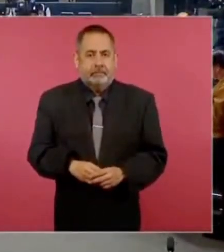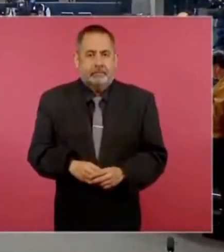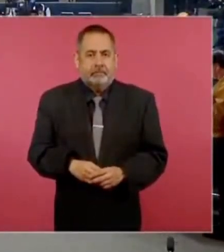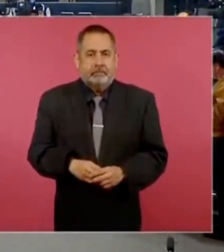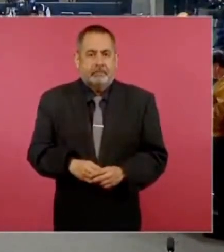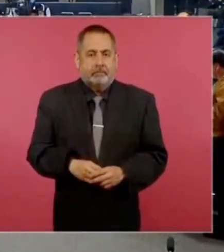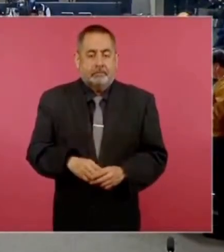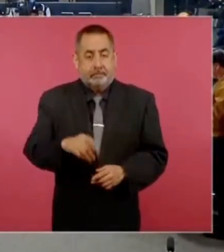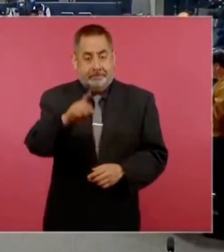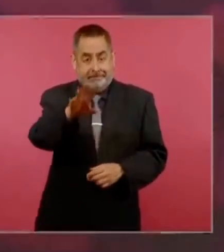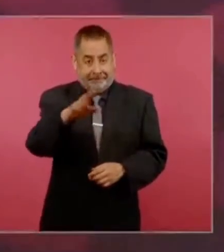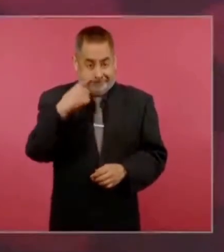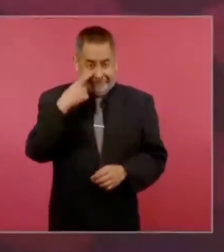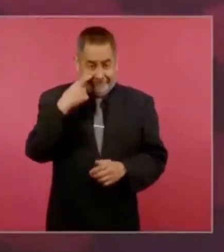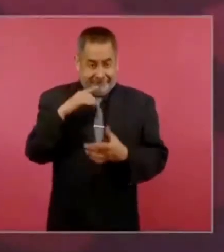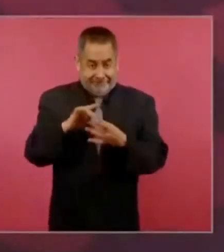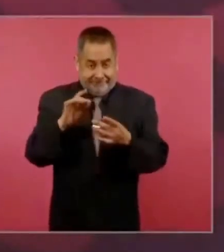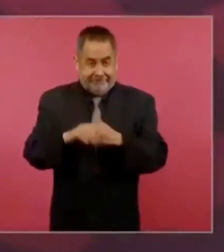cuando era evidente